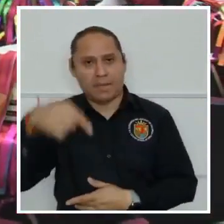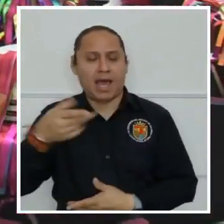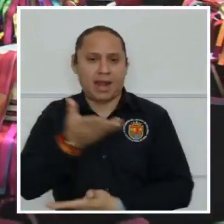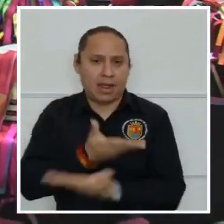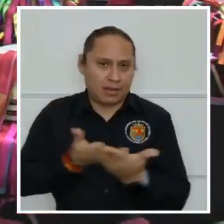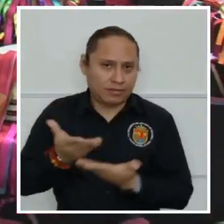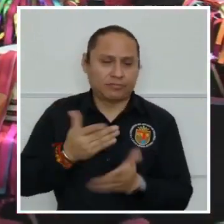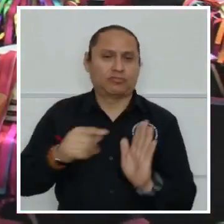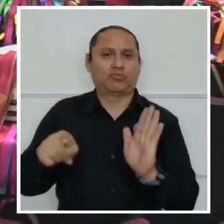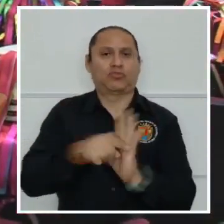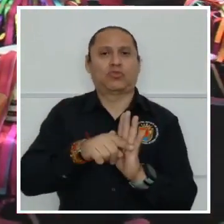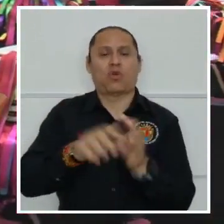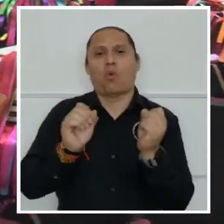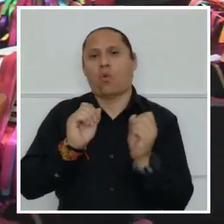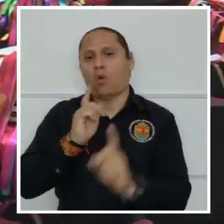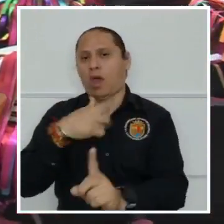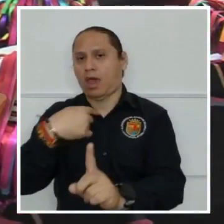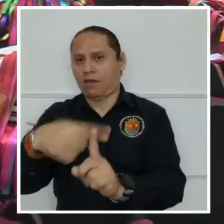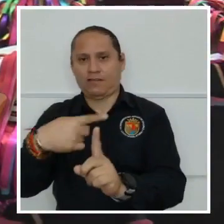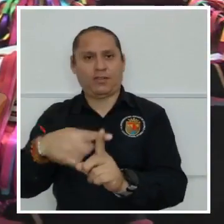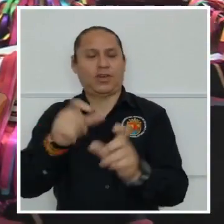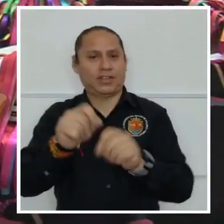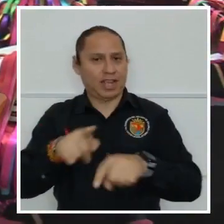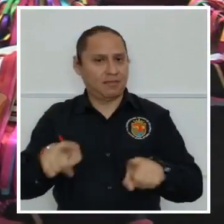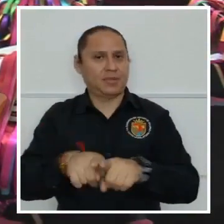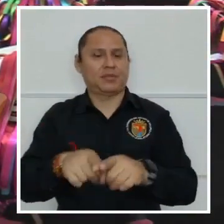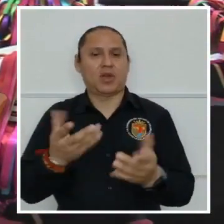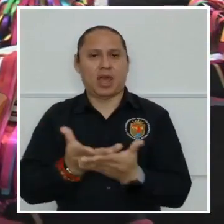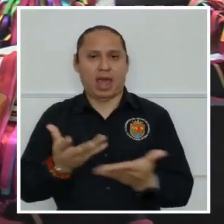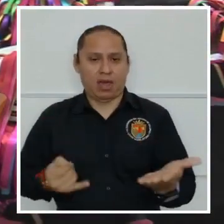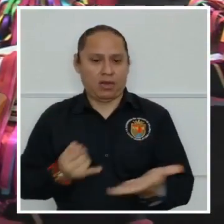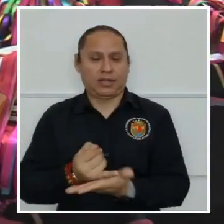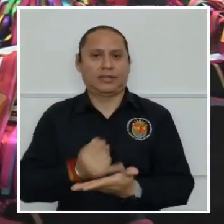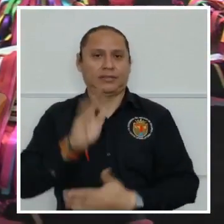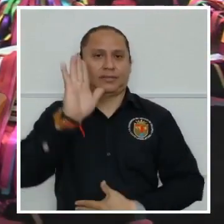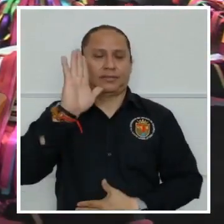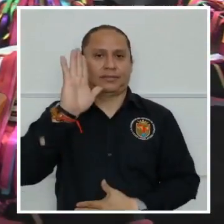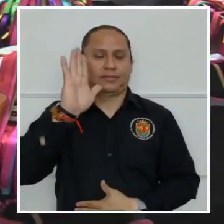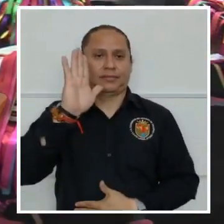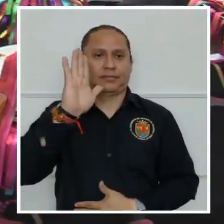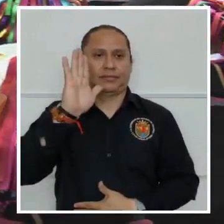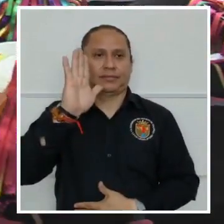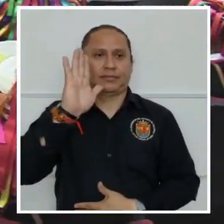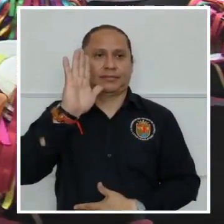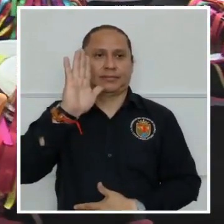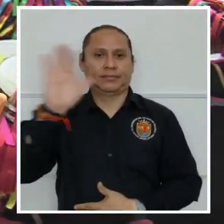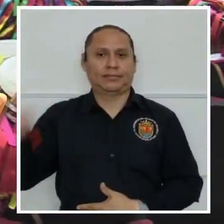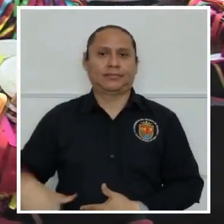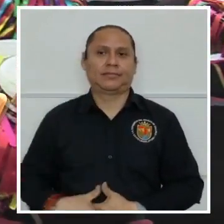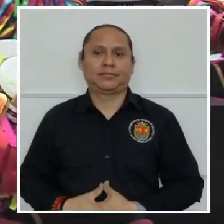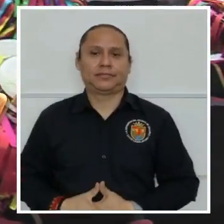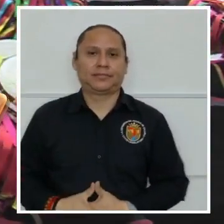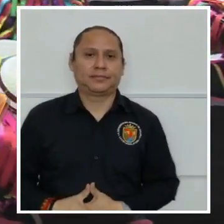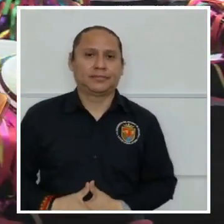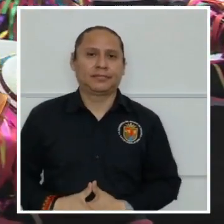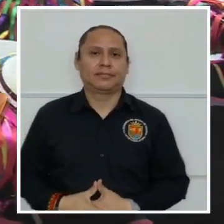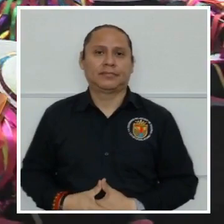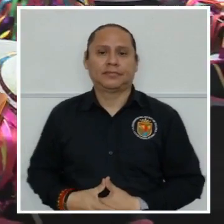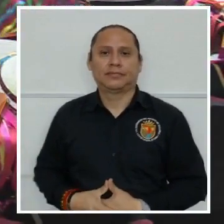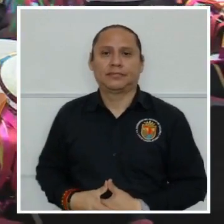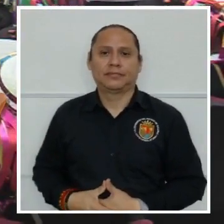palabra para argumentar en contra o a favor del mismo, sírvase manifestarlo en este momento levantando la mano.